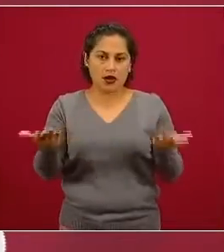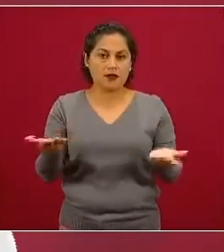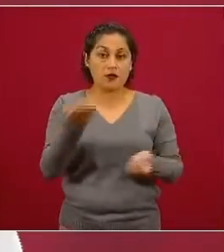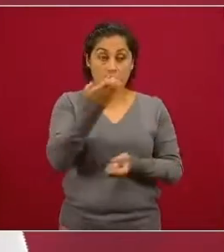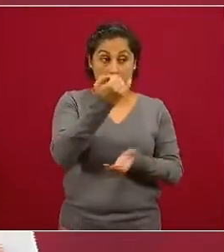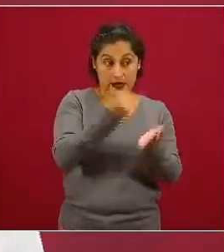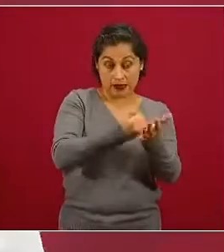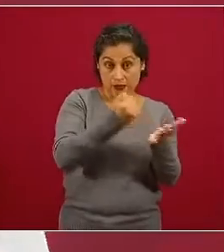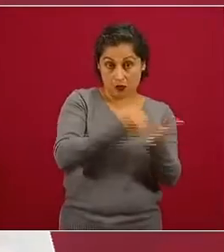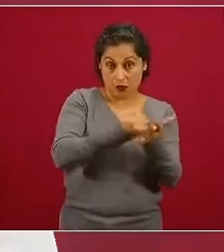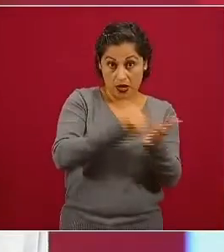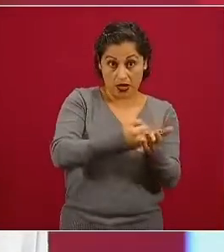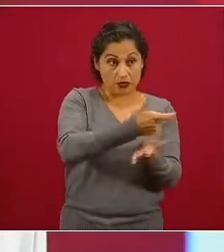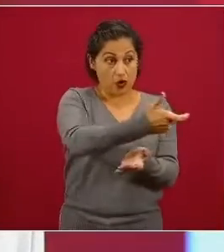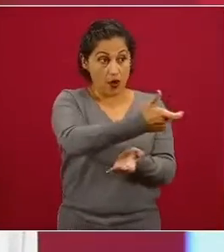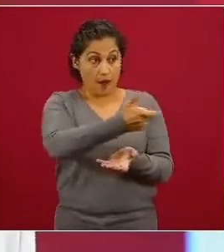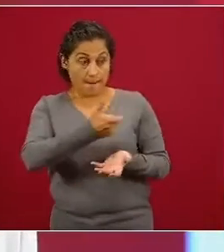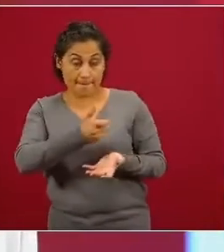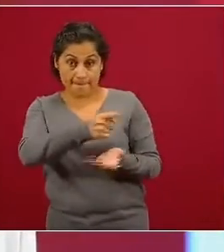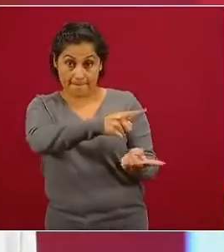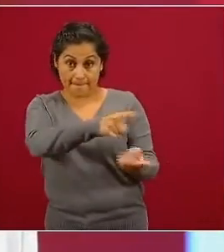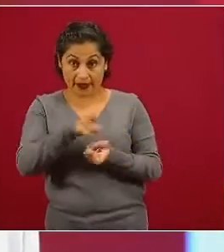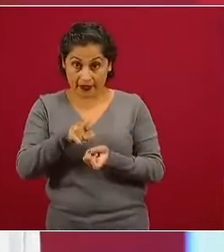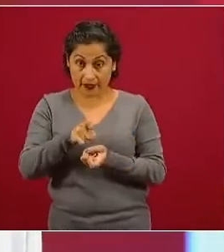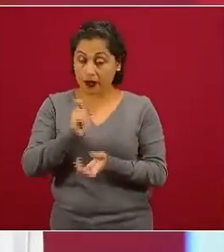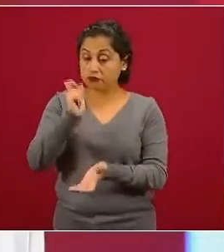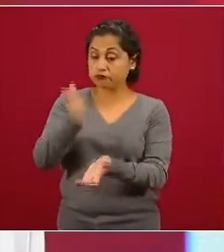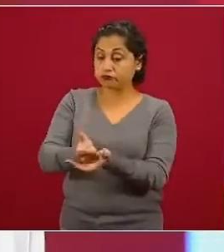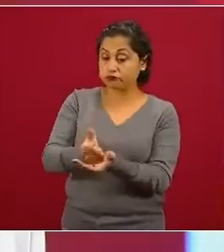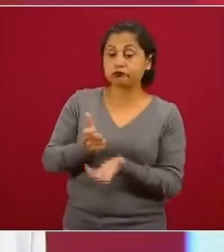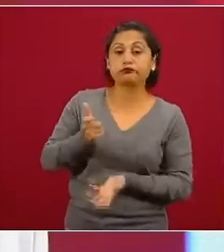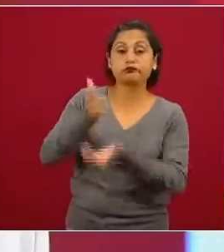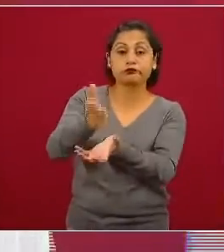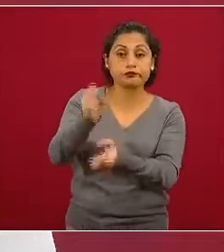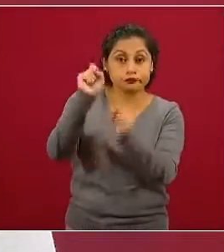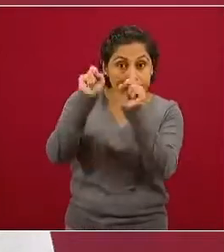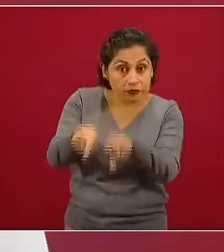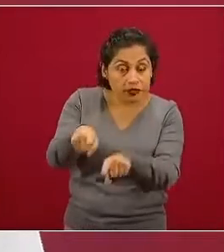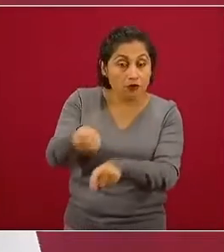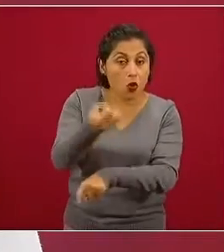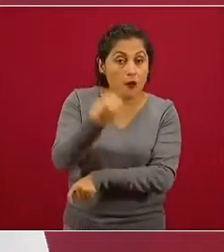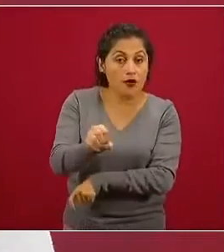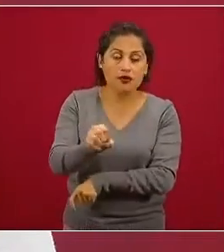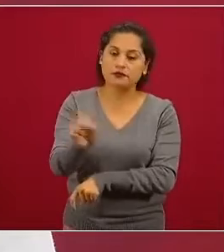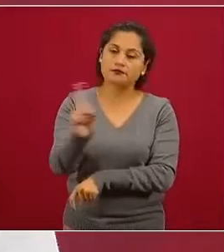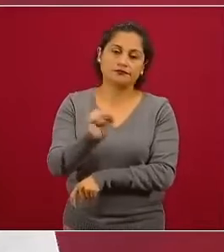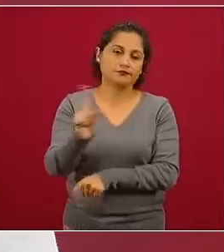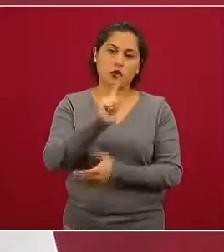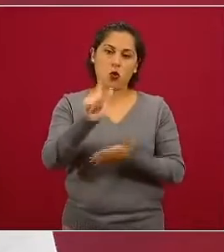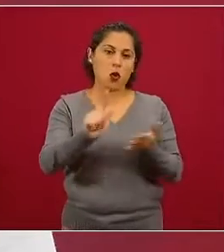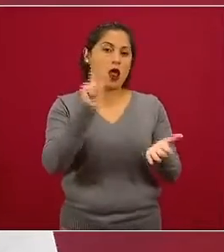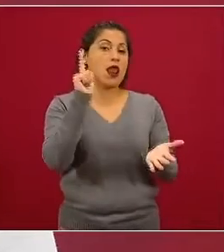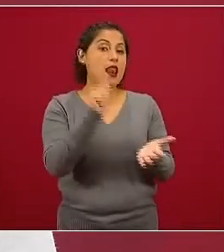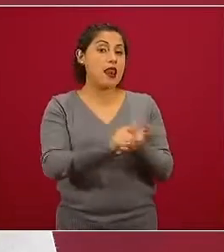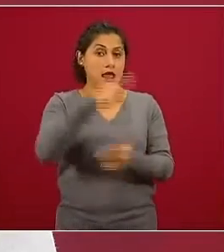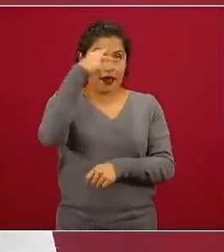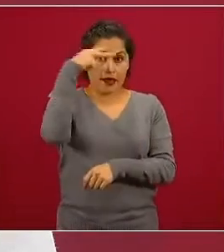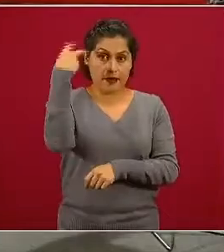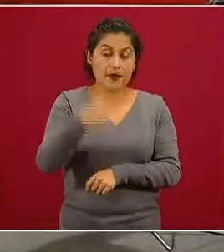un mecanismo formal para lo que se conoce coloquialmente como etiquetar los impuestos, es